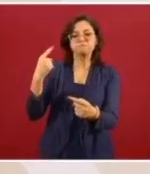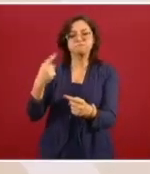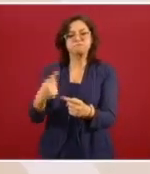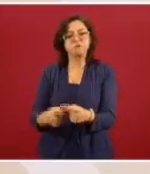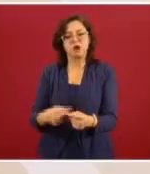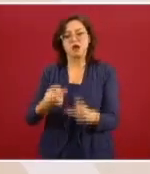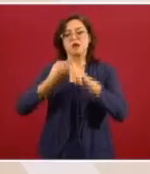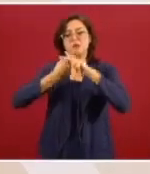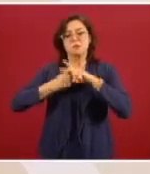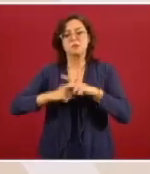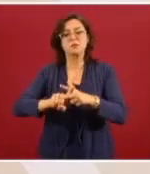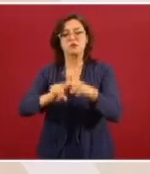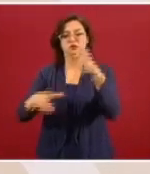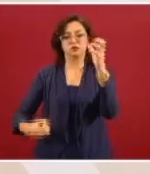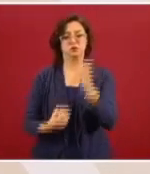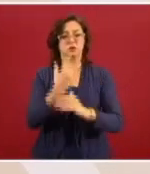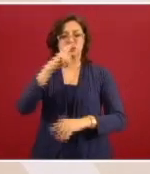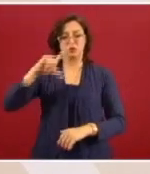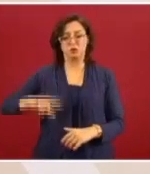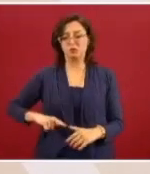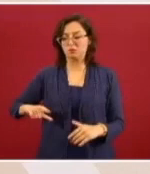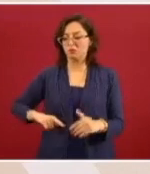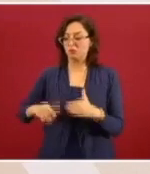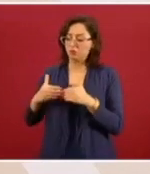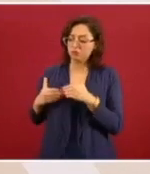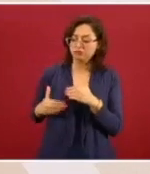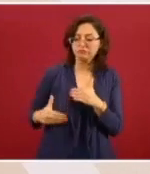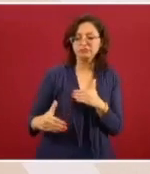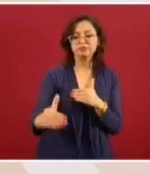inicio del gobierno.